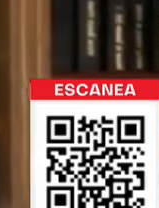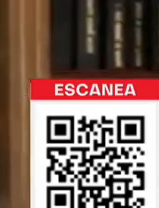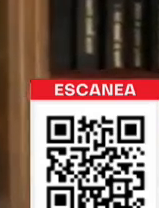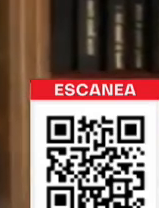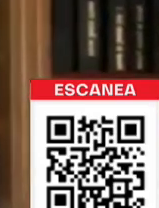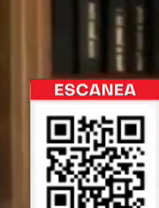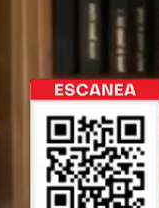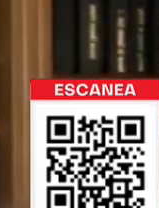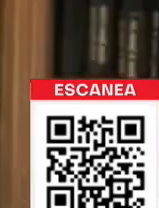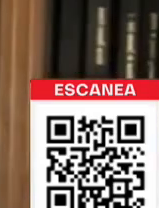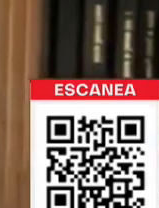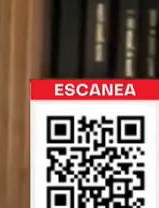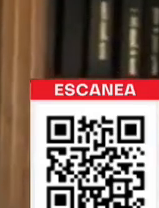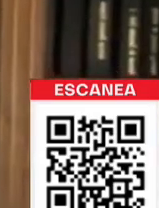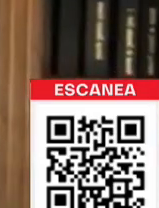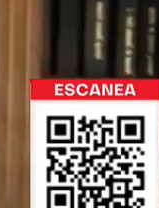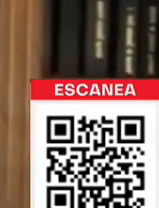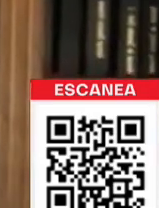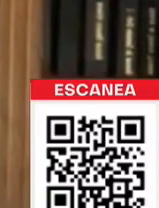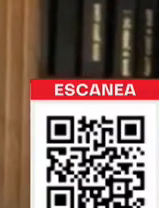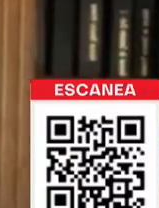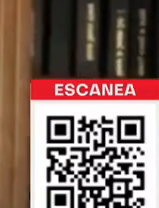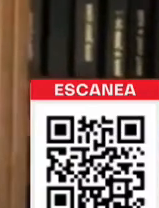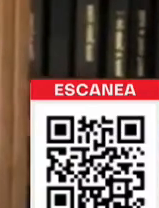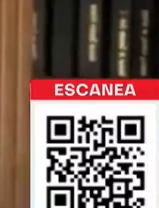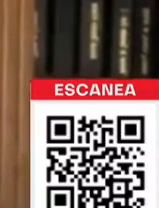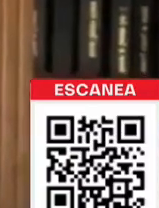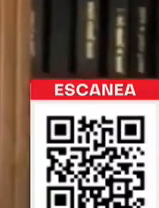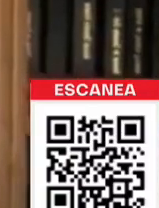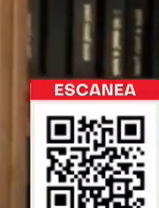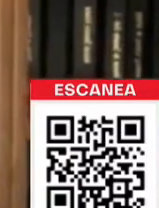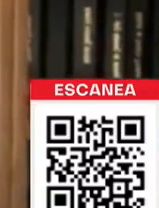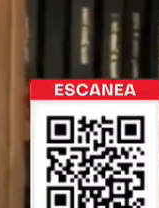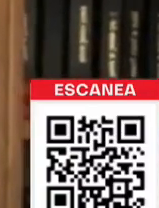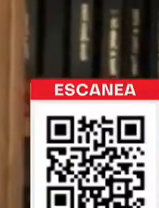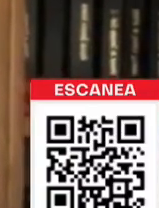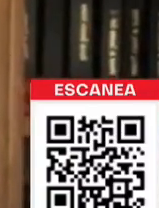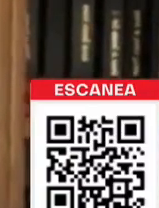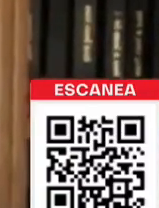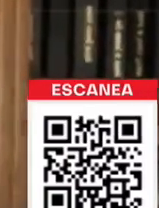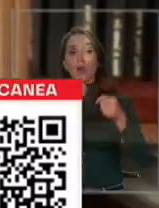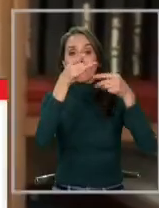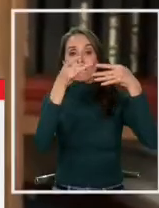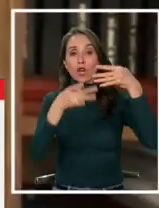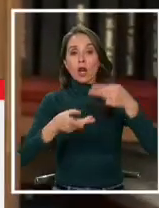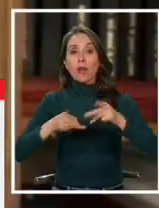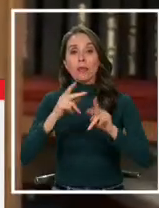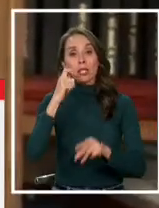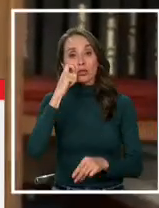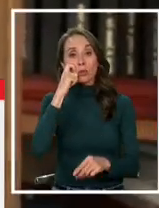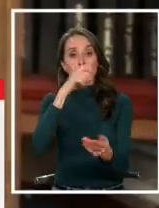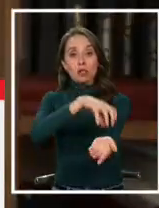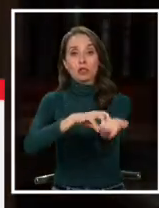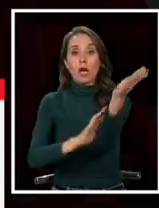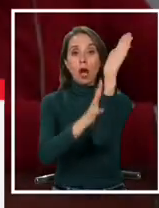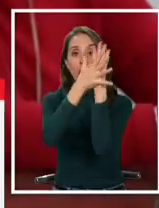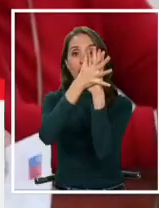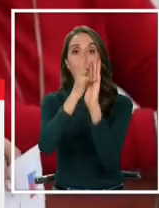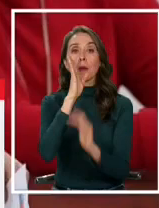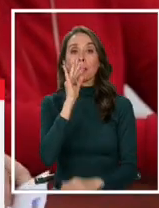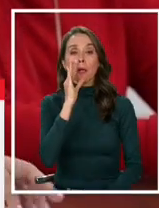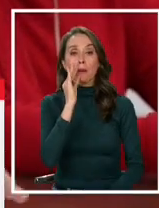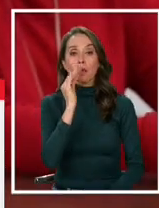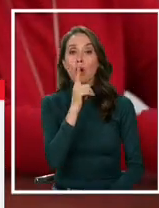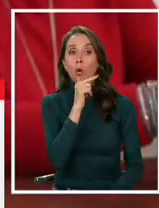que realmente está ocurriendo no se hagan Cómplices pasivos de la violación de los Derechos Humanos en la araucanía y el bíobío